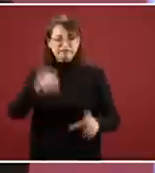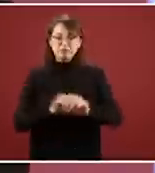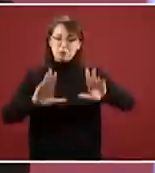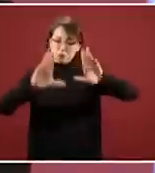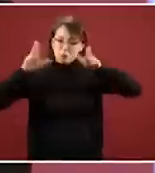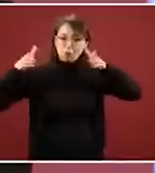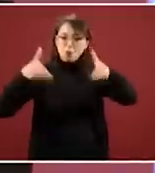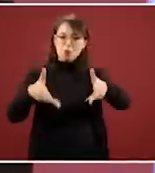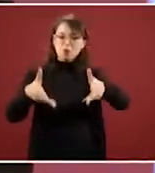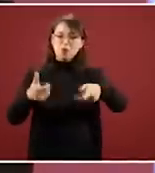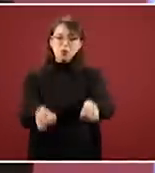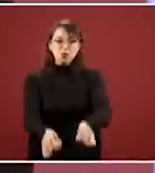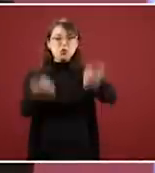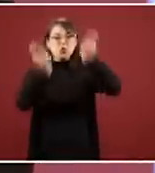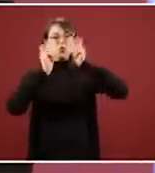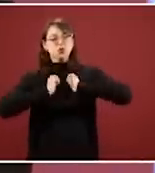a esta noble causa.